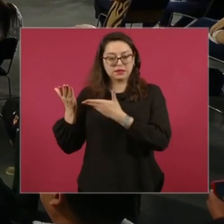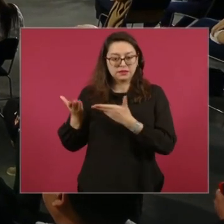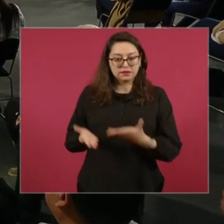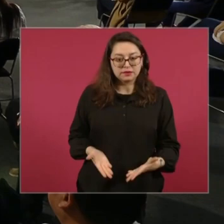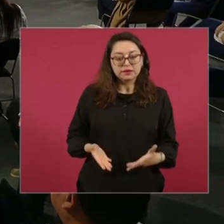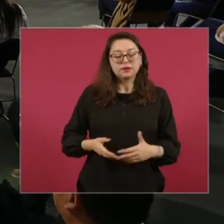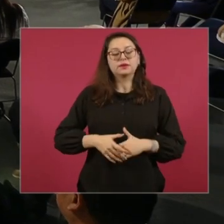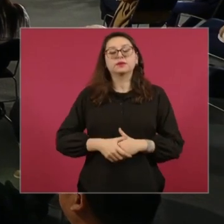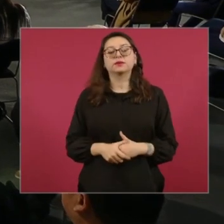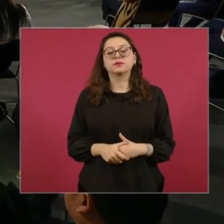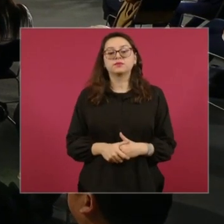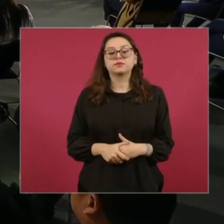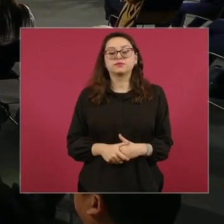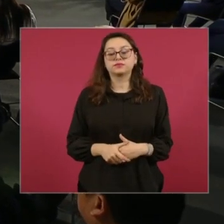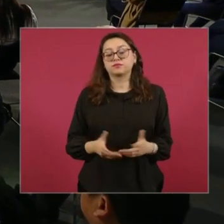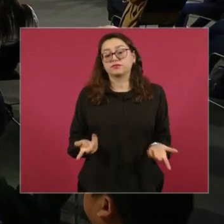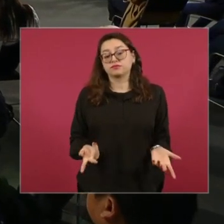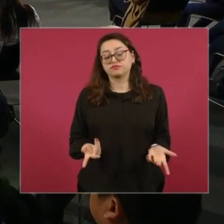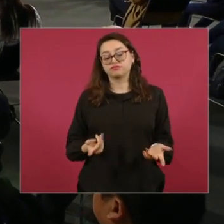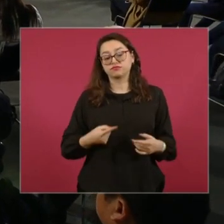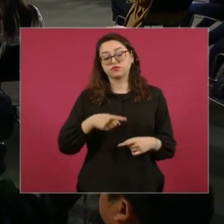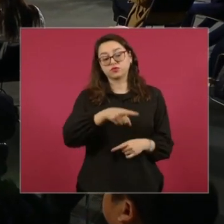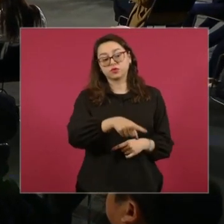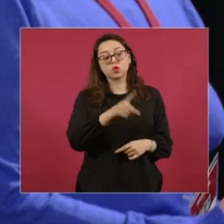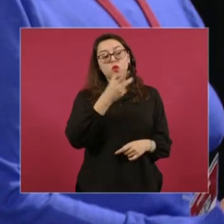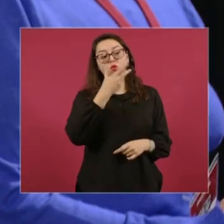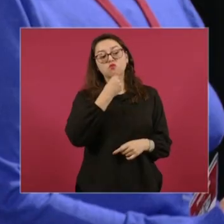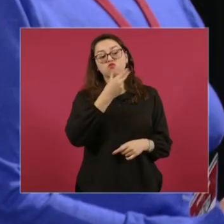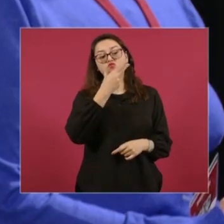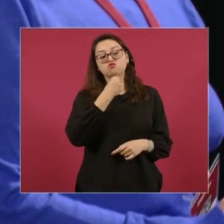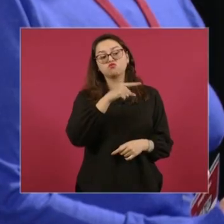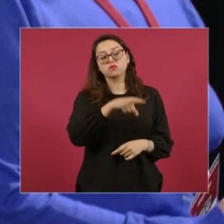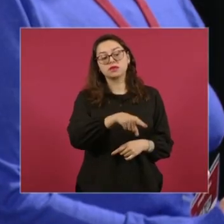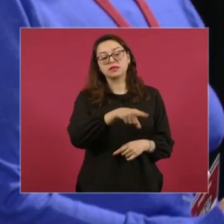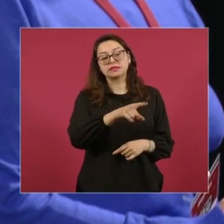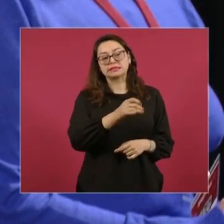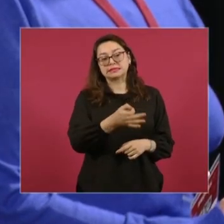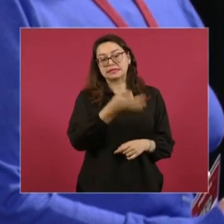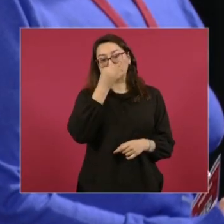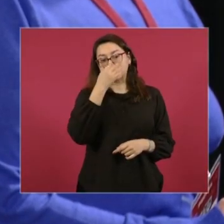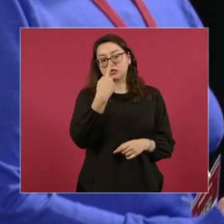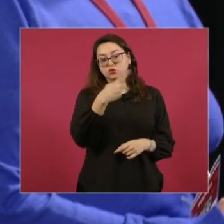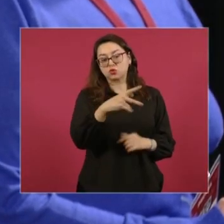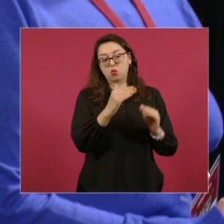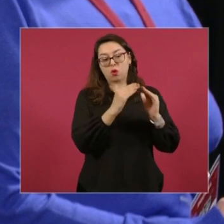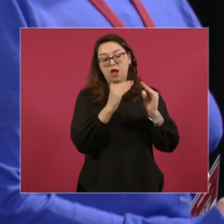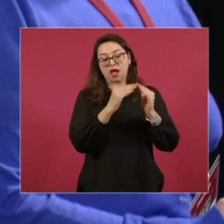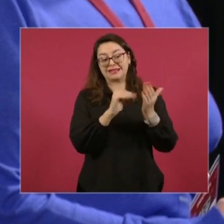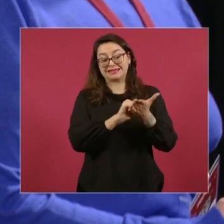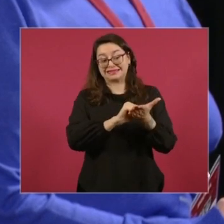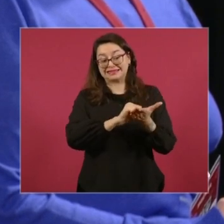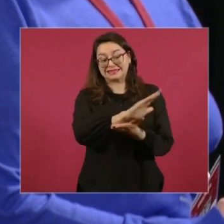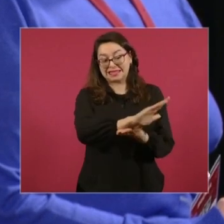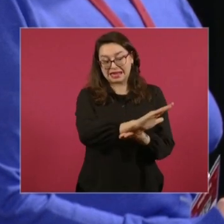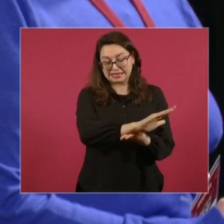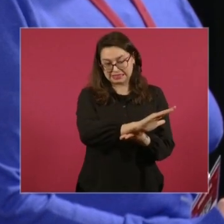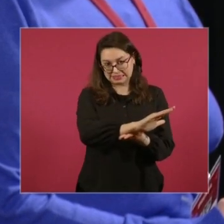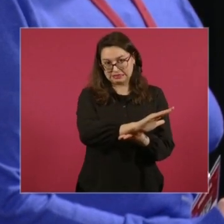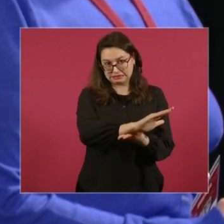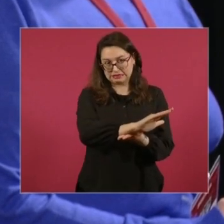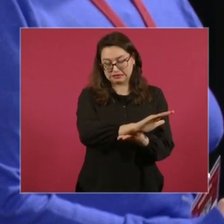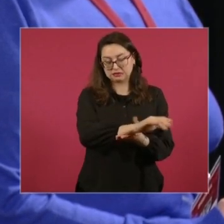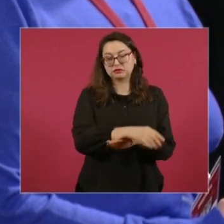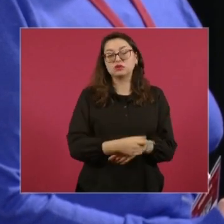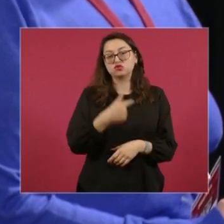Mismaloya fuera desalojado. Usted dio instrucciones a la Procuraduría Agraria, al